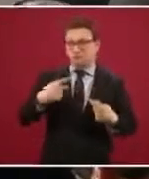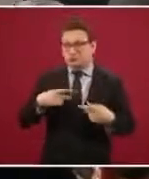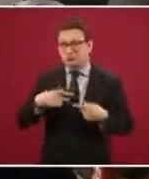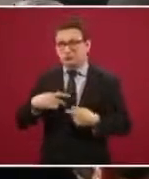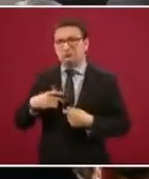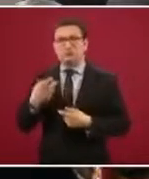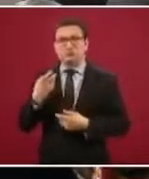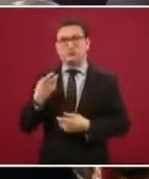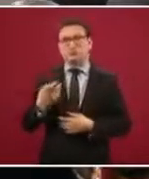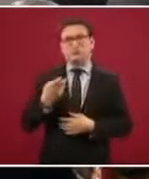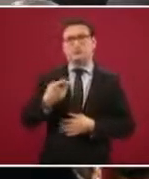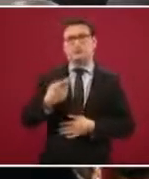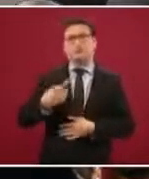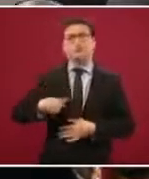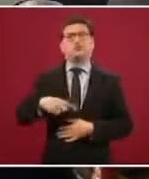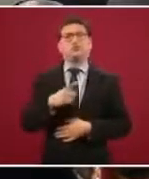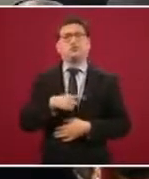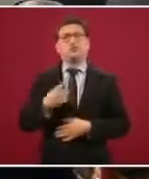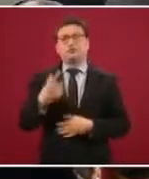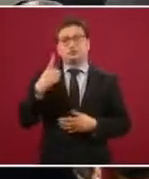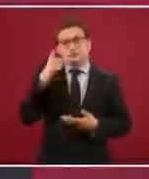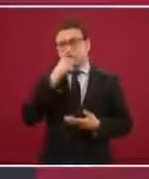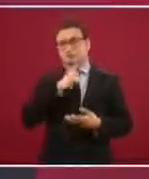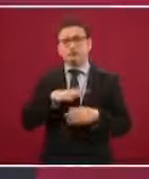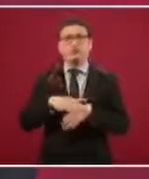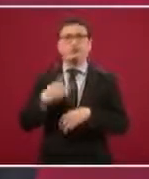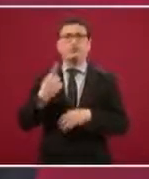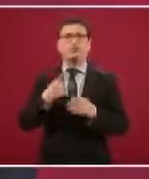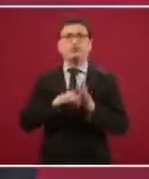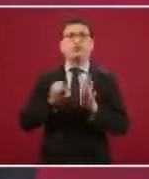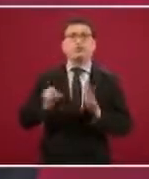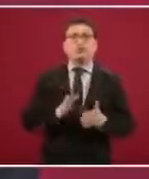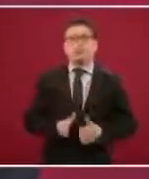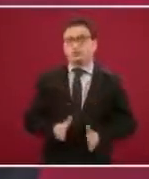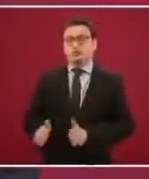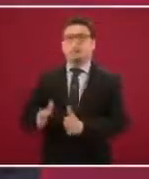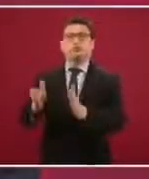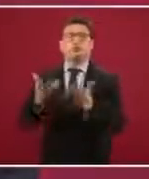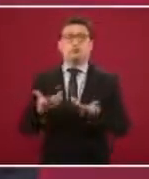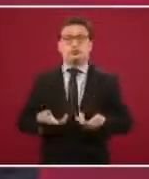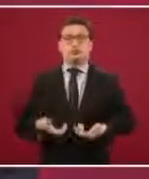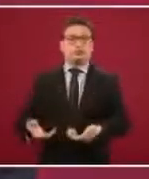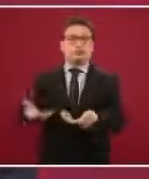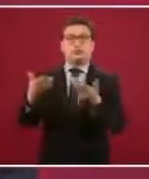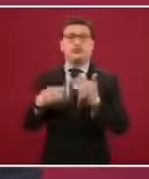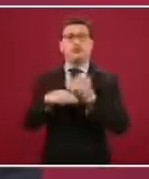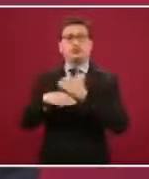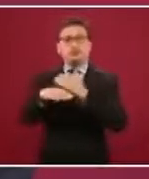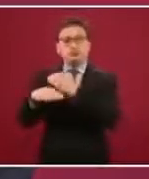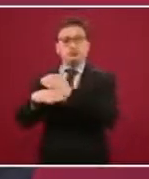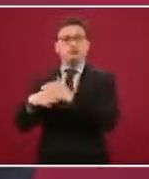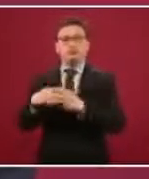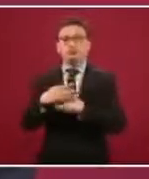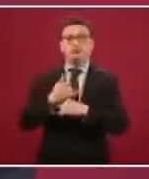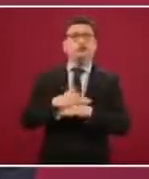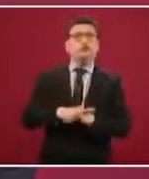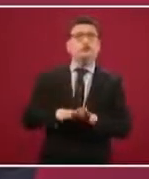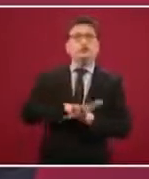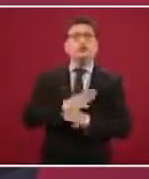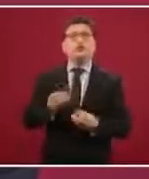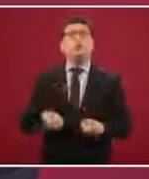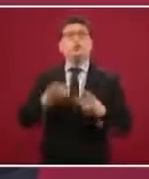ese para nosotros es un poco más complicado por ejemplo el caso de las carreteras no podemos dar un dato